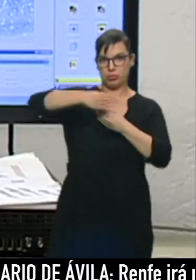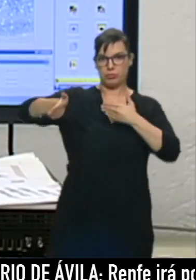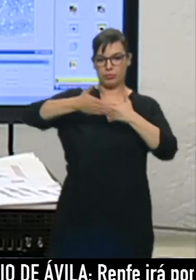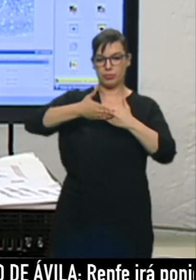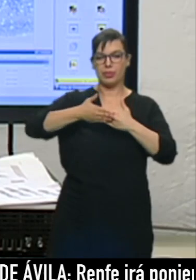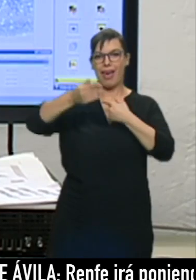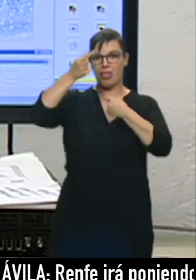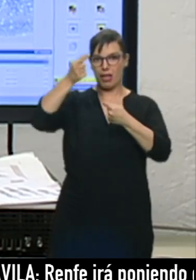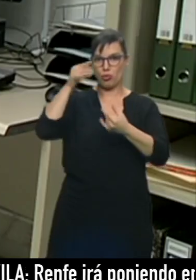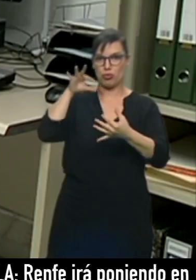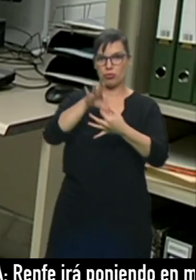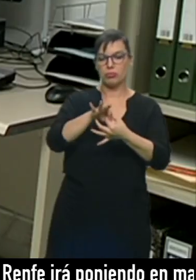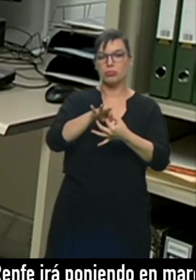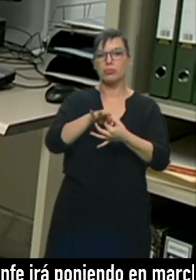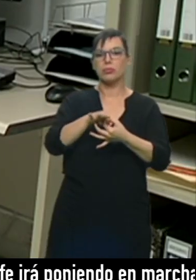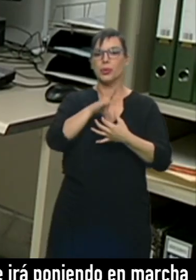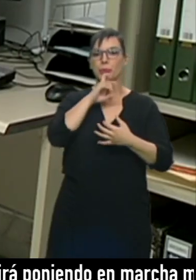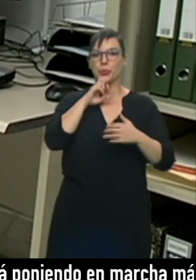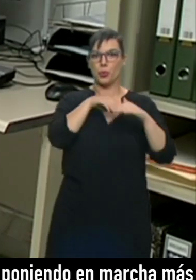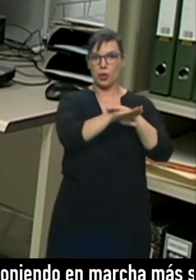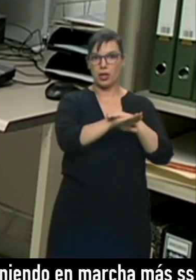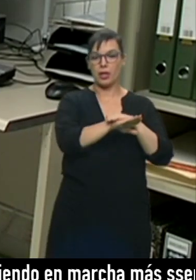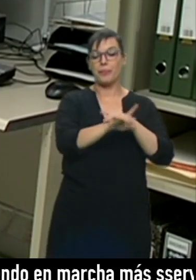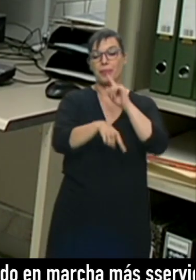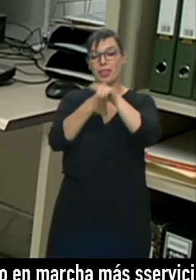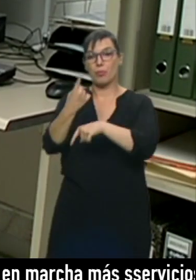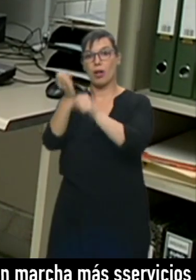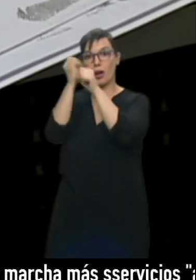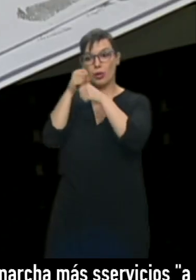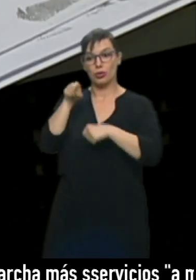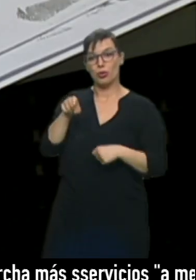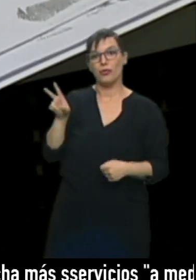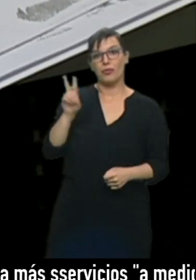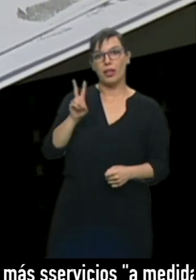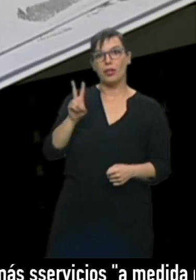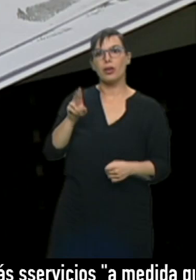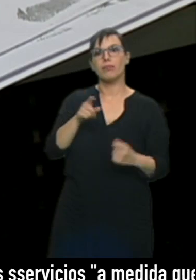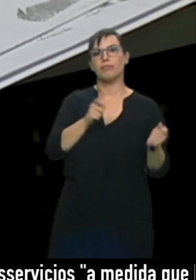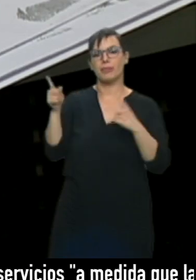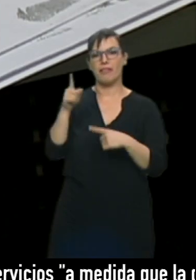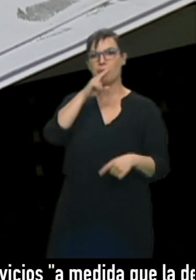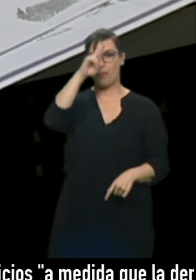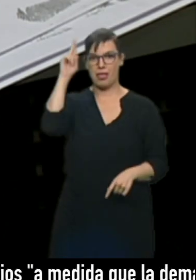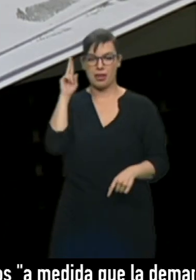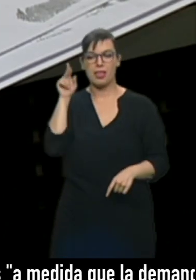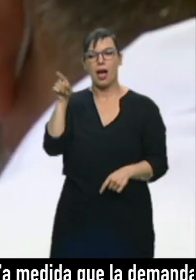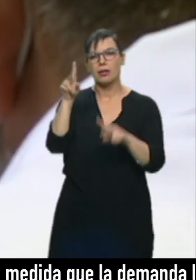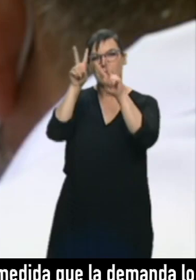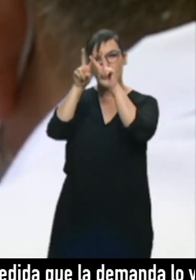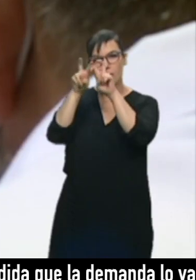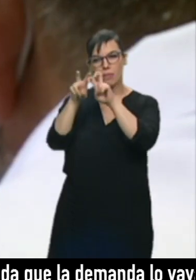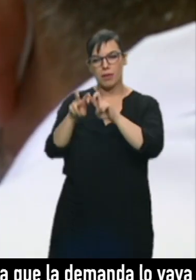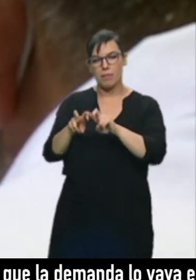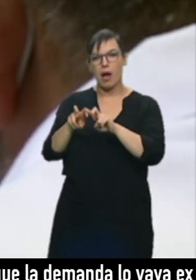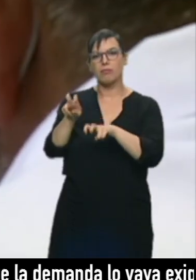datos de identificación, se conservan. Y desde este laboratorio de Valladolid se enviaron a Madrid, donde fueron analizados